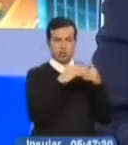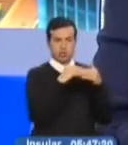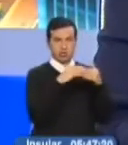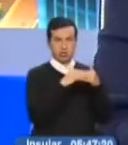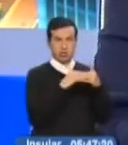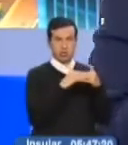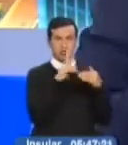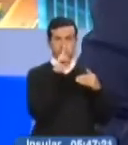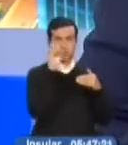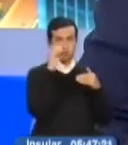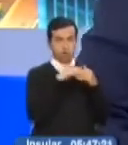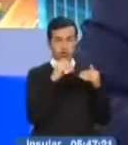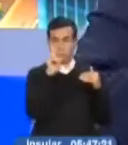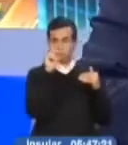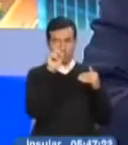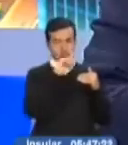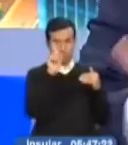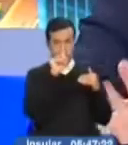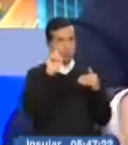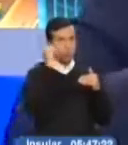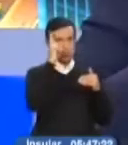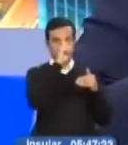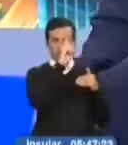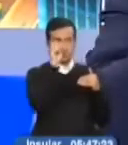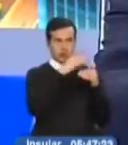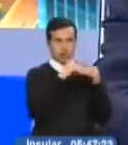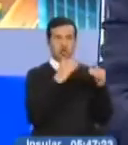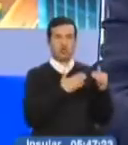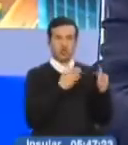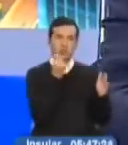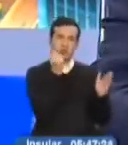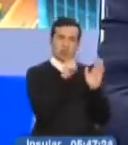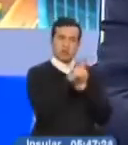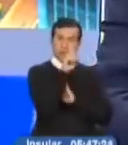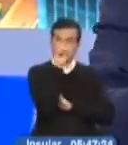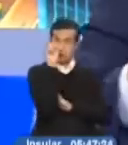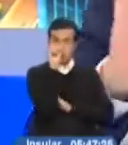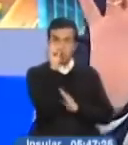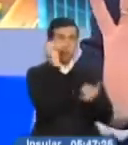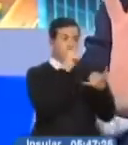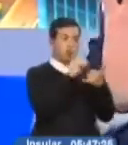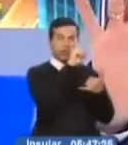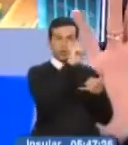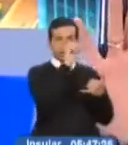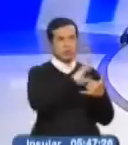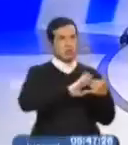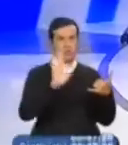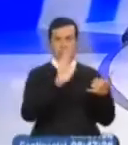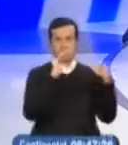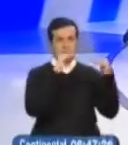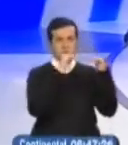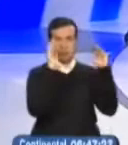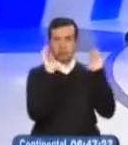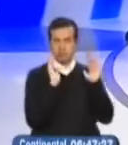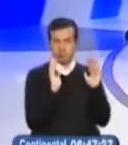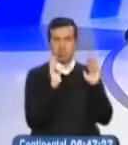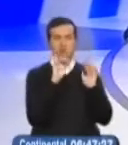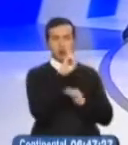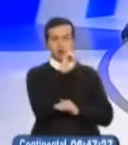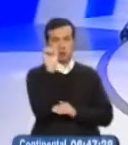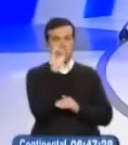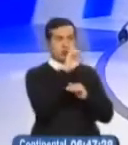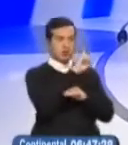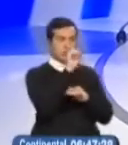utilizar 200. Puedo utilizar 100, que es lo que yo he depositado. Usted, es decir, estamos con una cobertura 1-1. Estamos con una